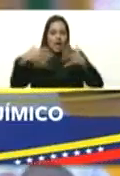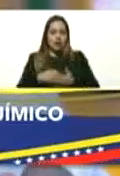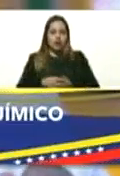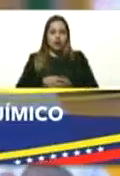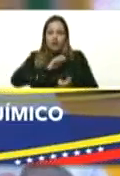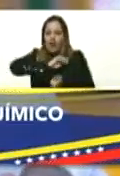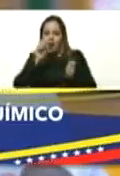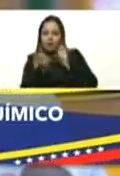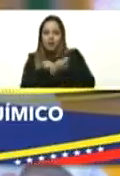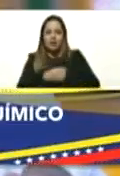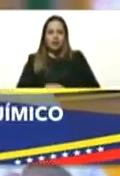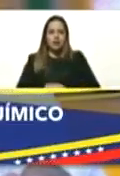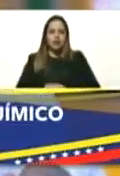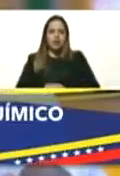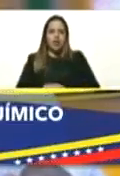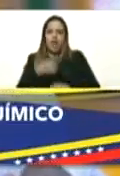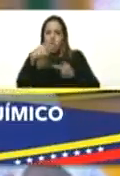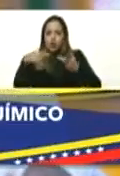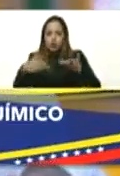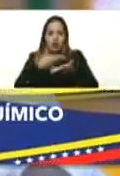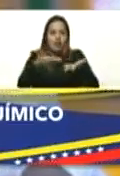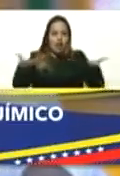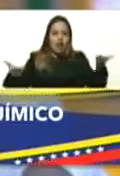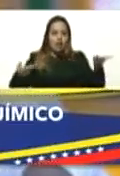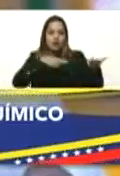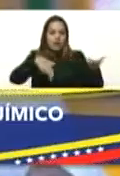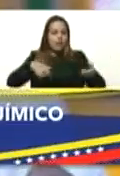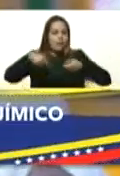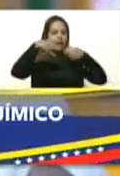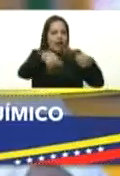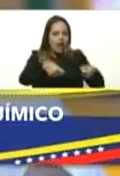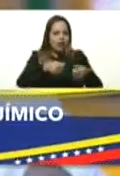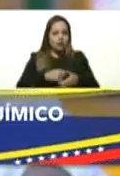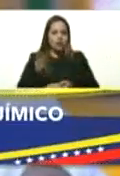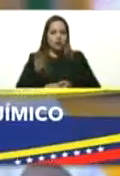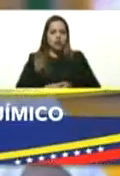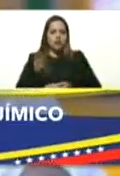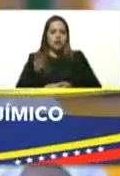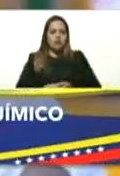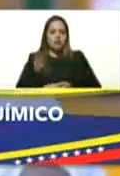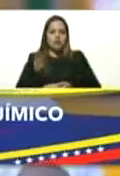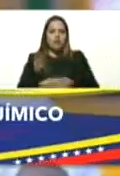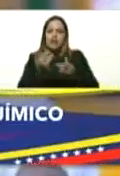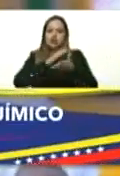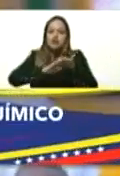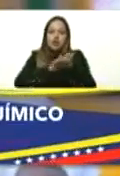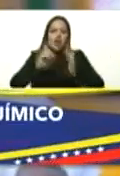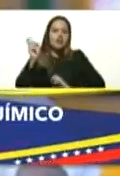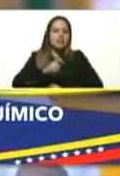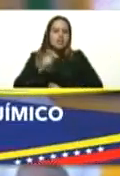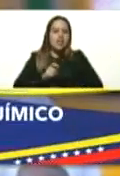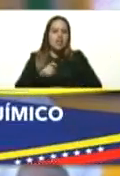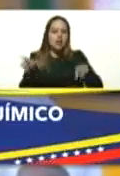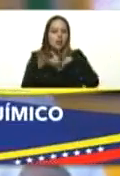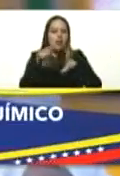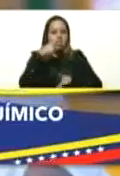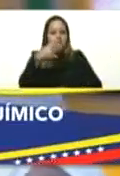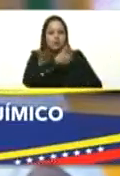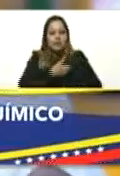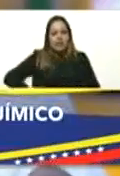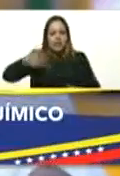convertido en productos para abastecer nuestros mercados, para satisfacer las necesidades, como decía nuestro amado comandante Hugo